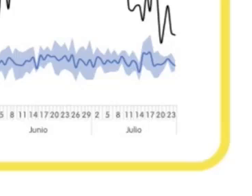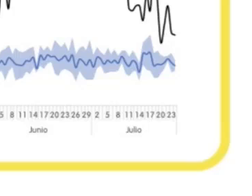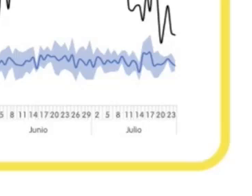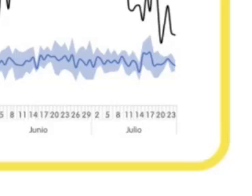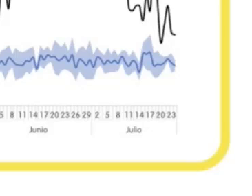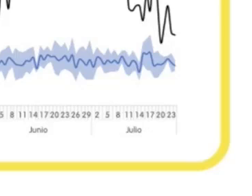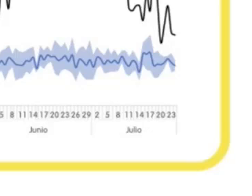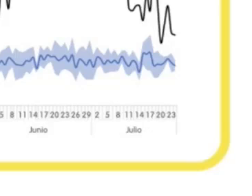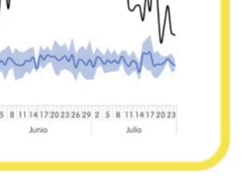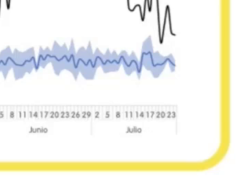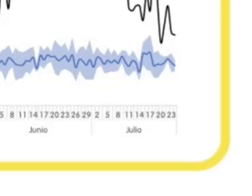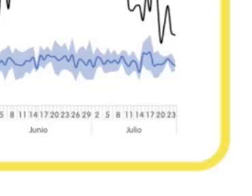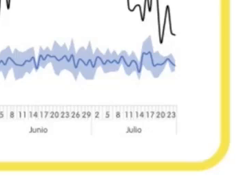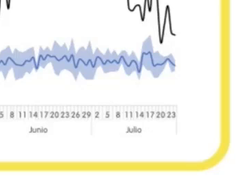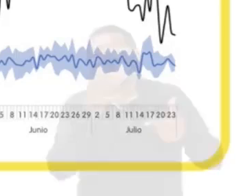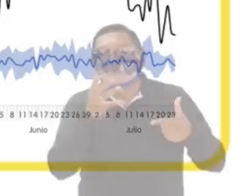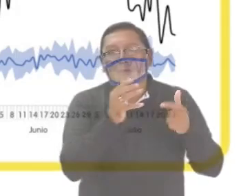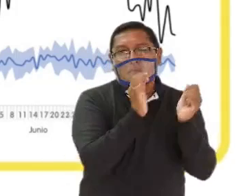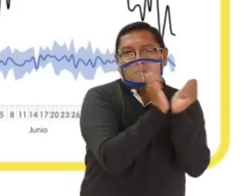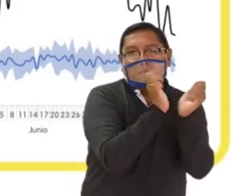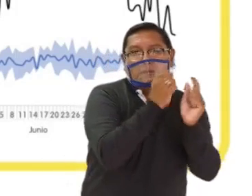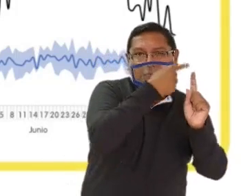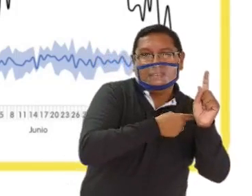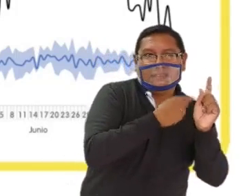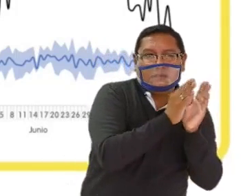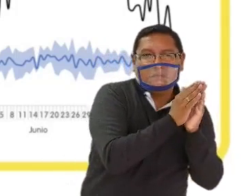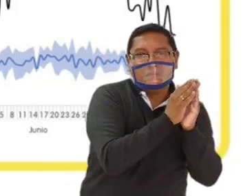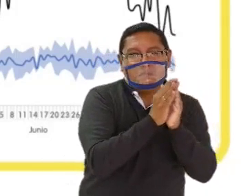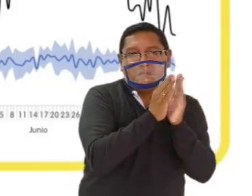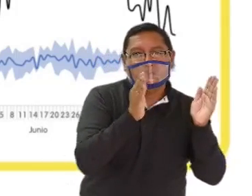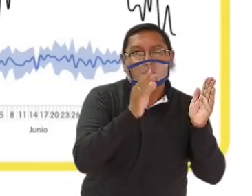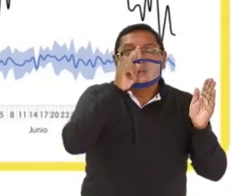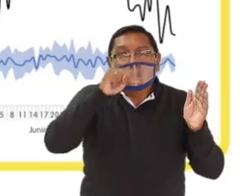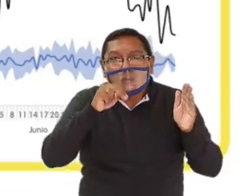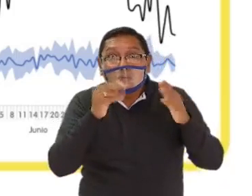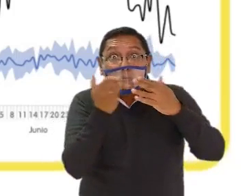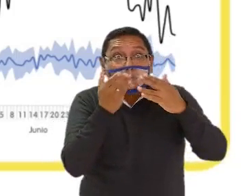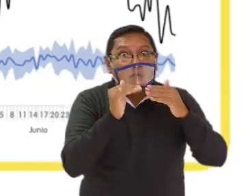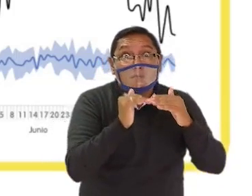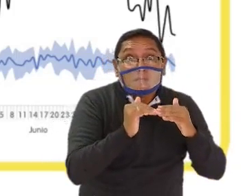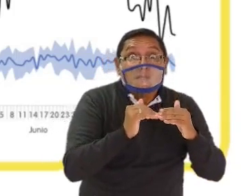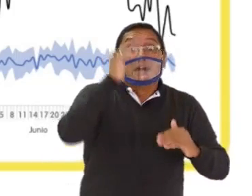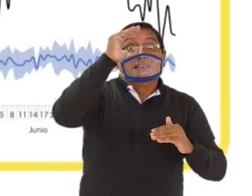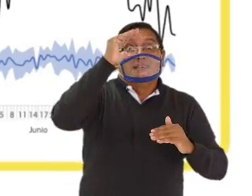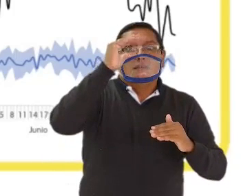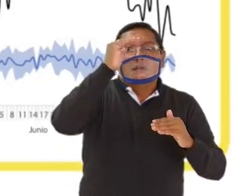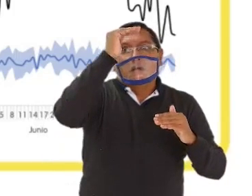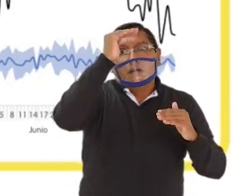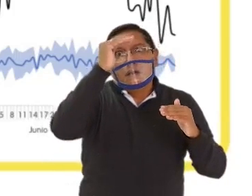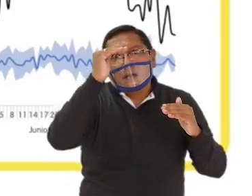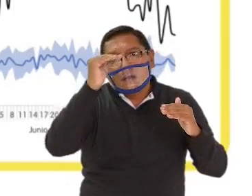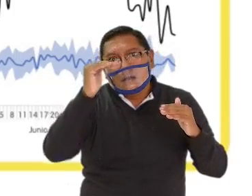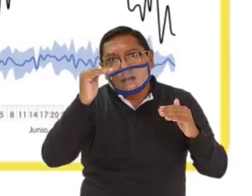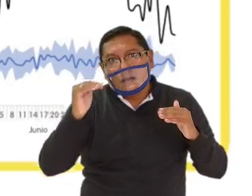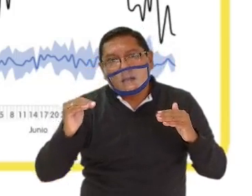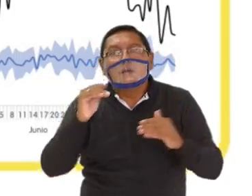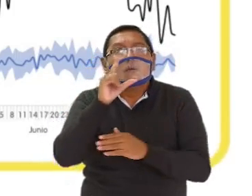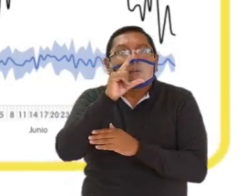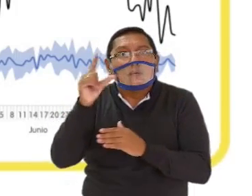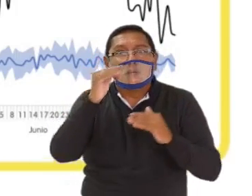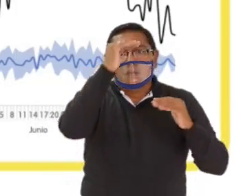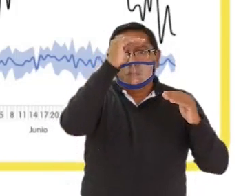pico empezando en mayo. A mediados de junio fue su punto más duro y cómo hemos ido a empezar a bajar y nos